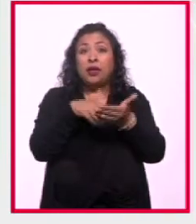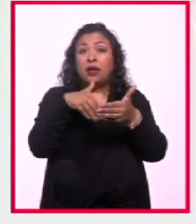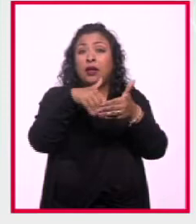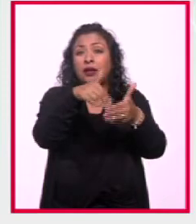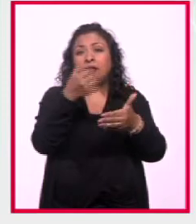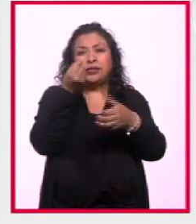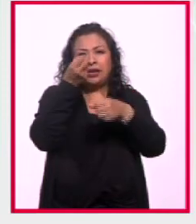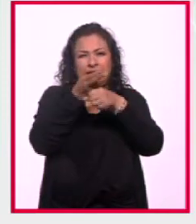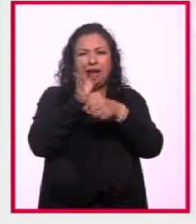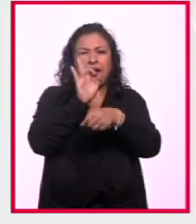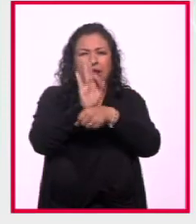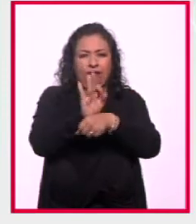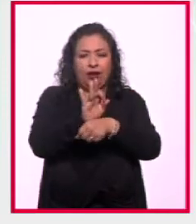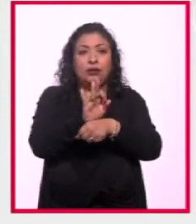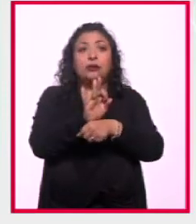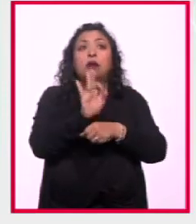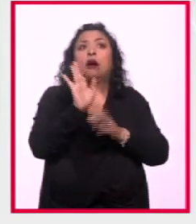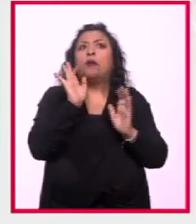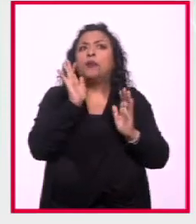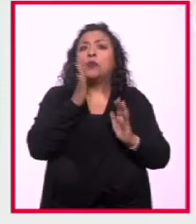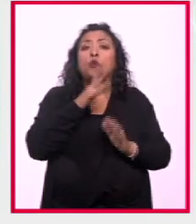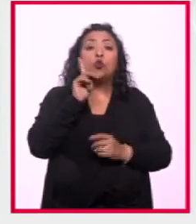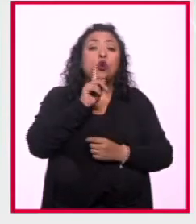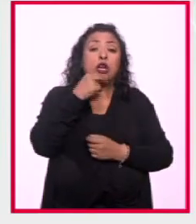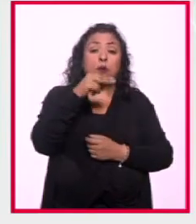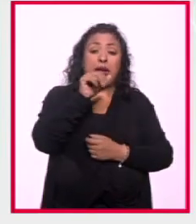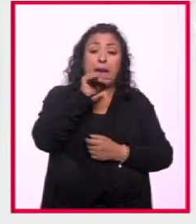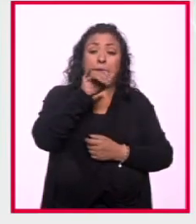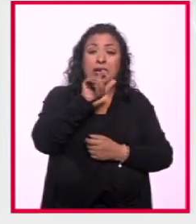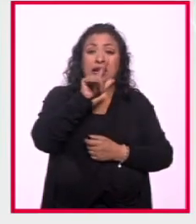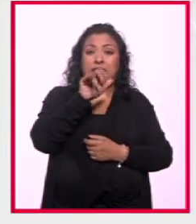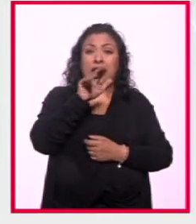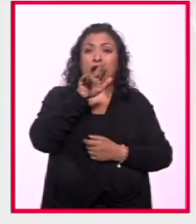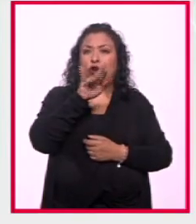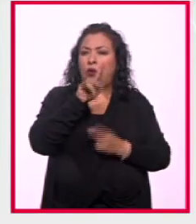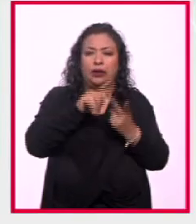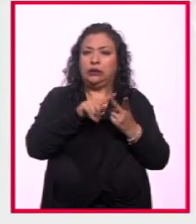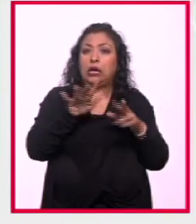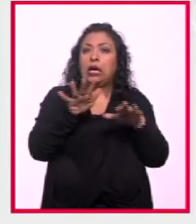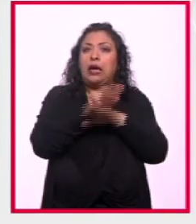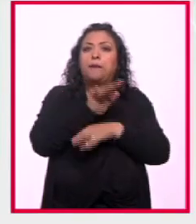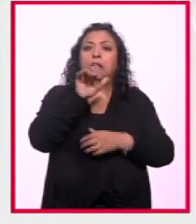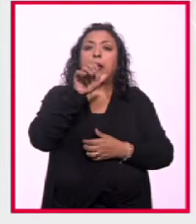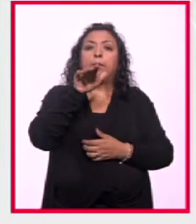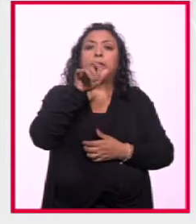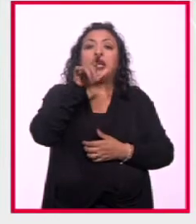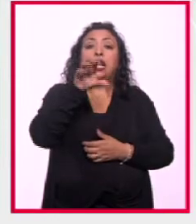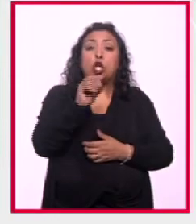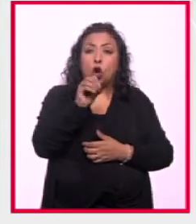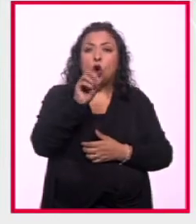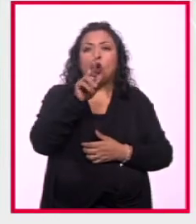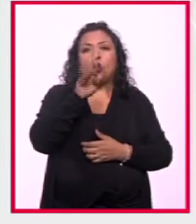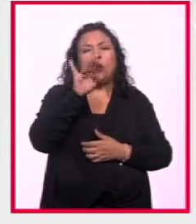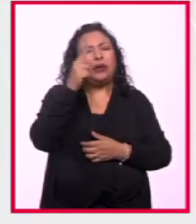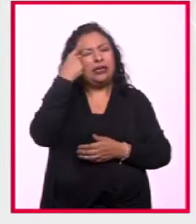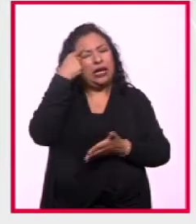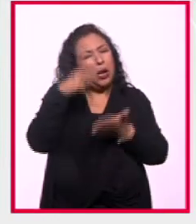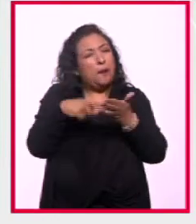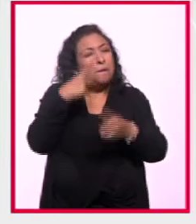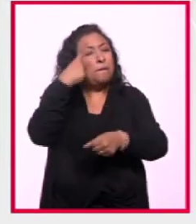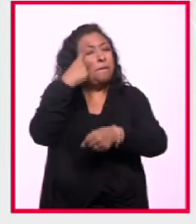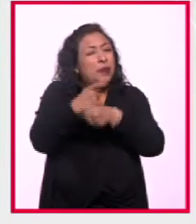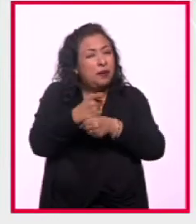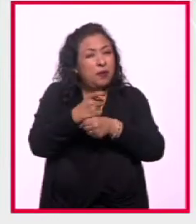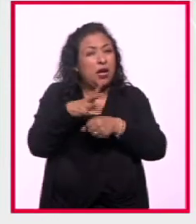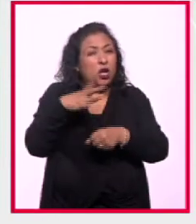de la secretaría de la defensa no como amelia roble sino como amelio roble fue yo creo el primer caso de